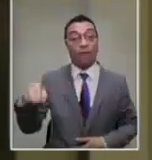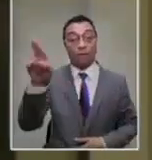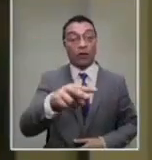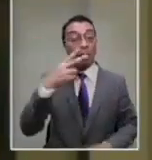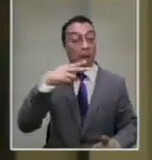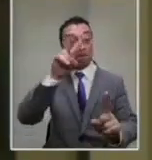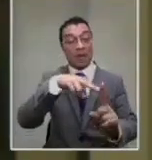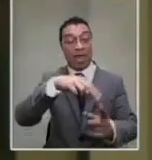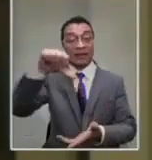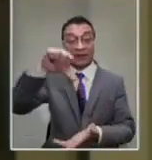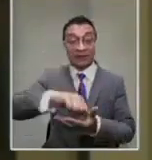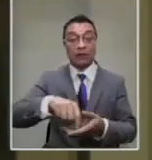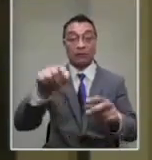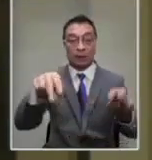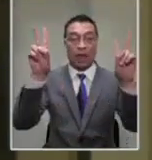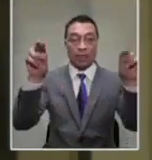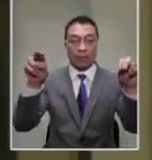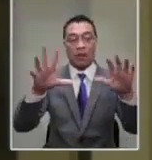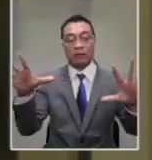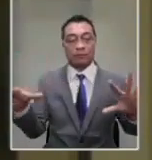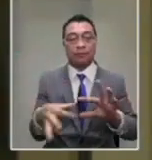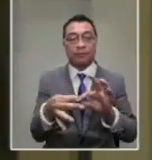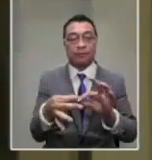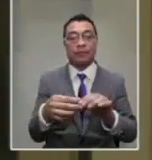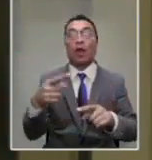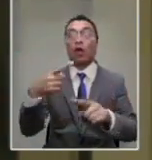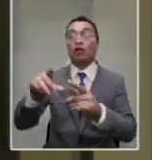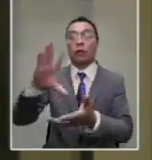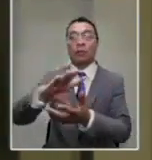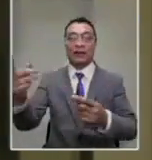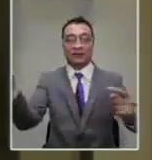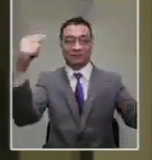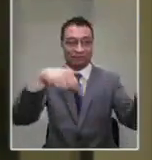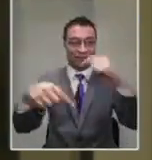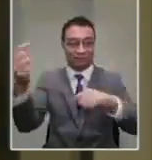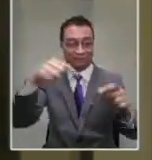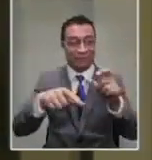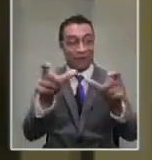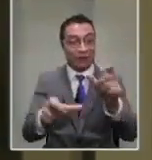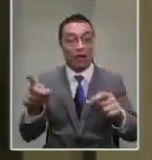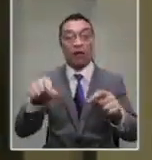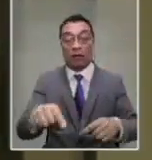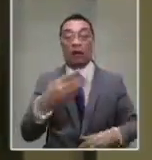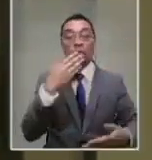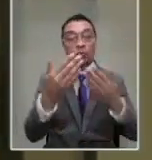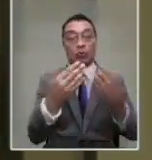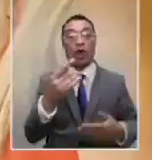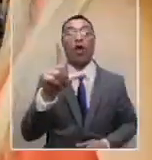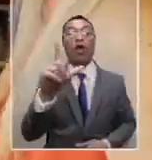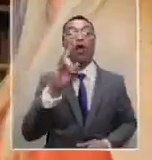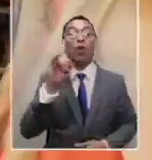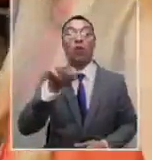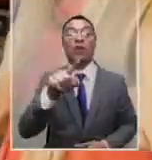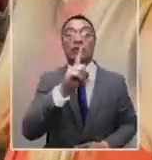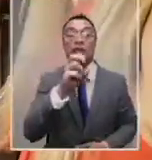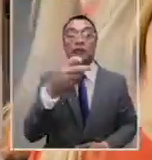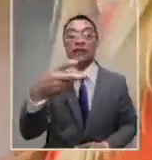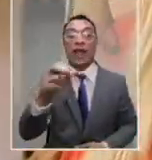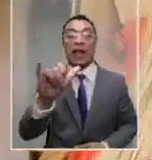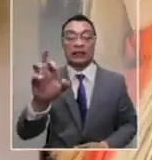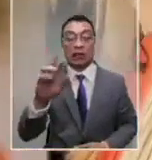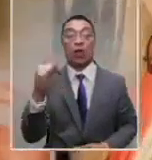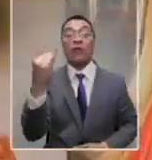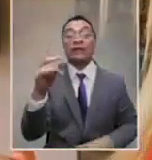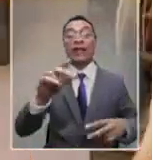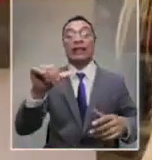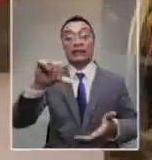Estamos de regreso aquí en Mirada Central en un tema relacionado hoy a la migración. Conversamos con Luis Taller, investigador de la Universidad Central,